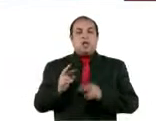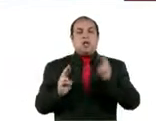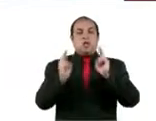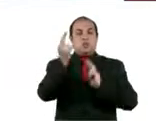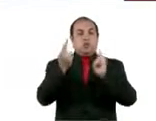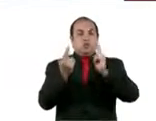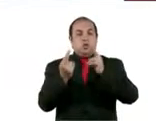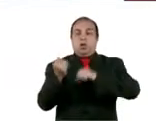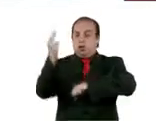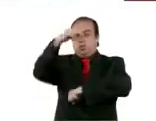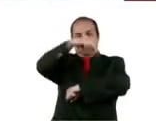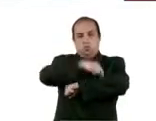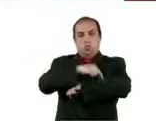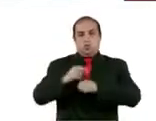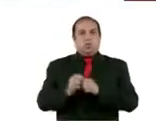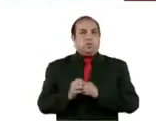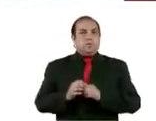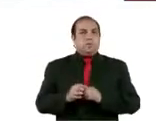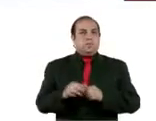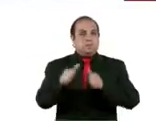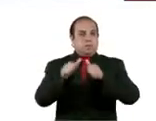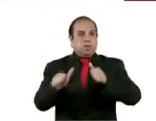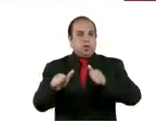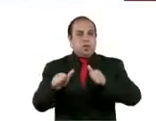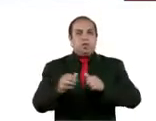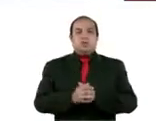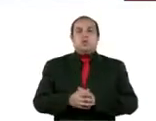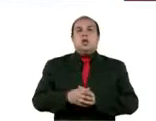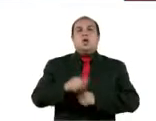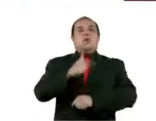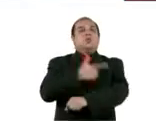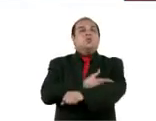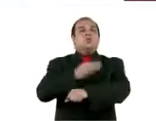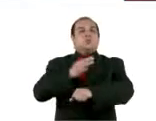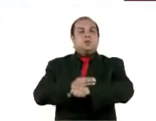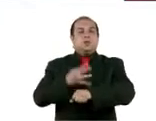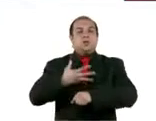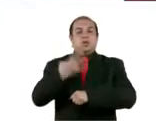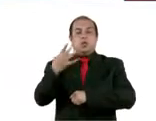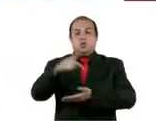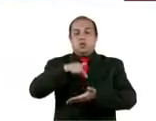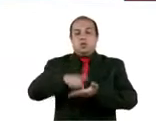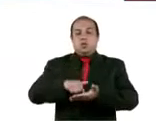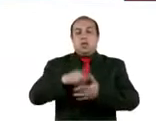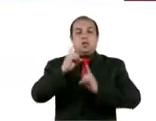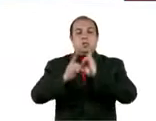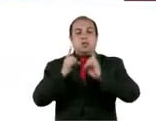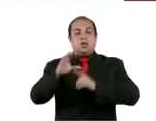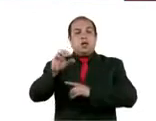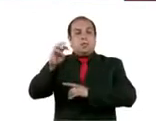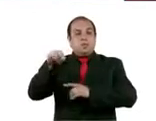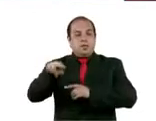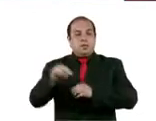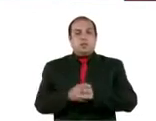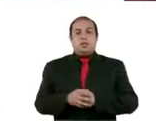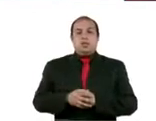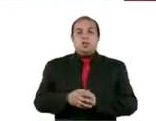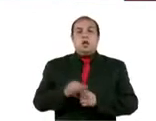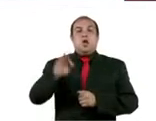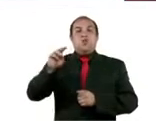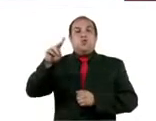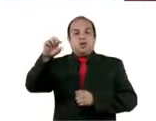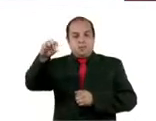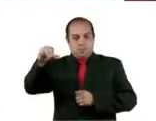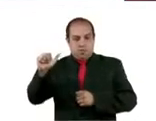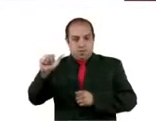Cárdenas. En Gustavo Amadero vamos a tener 4 sedes, una en el Deportivo Carmen Cerdán, en el Futurama, en la explanada